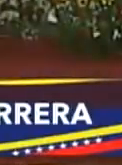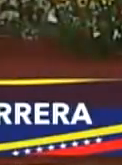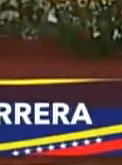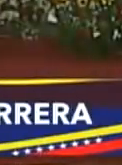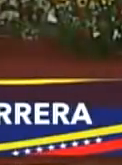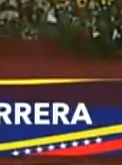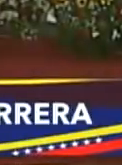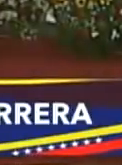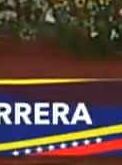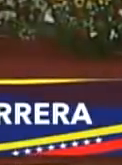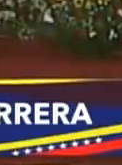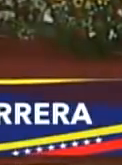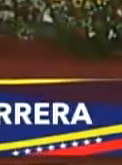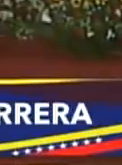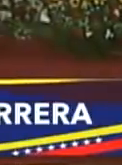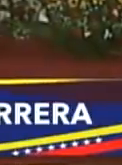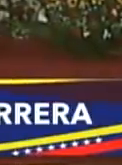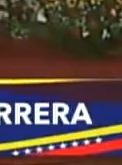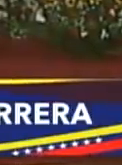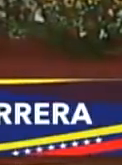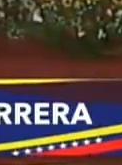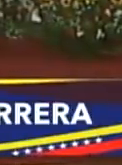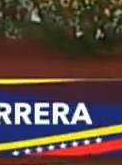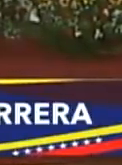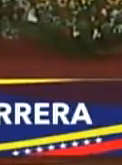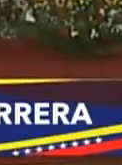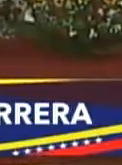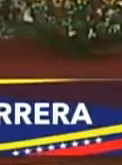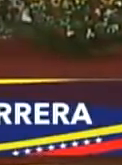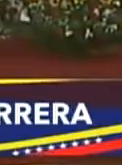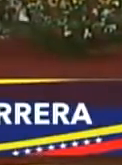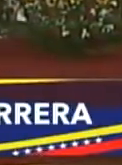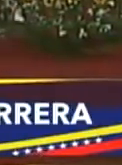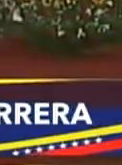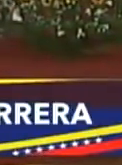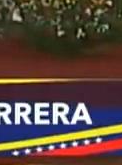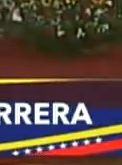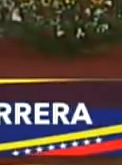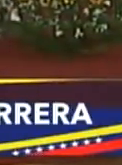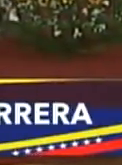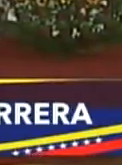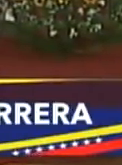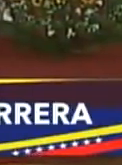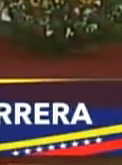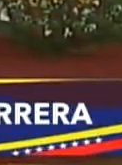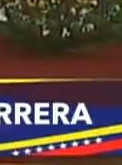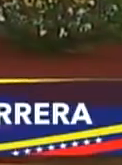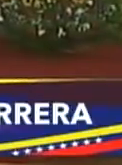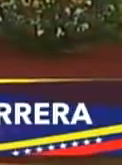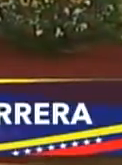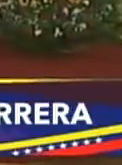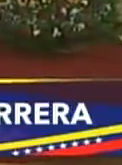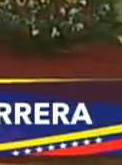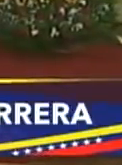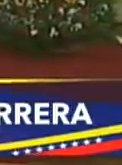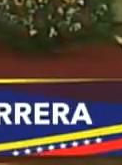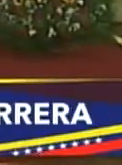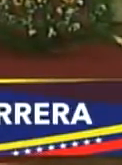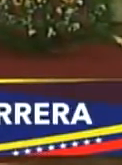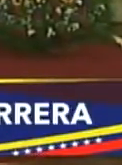nombrar a Arle Herrera. Y así muchas cosas más. Hoy comienza una etapa. Por el ciudadano Nicolás Maduro